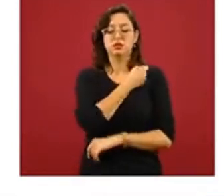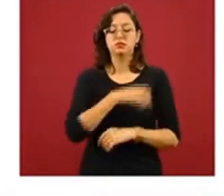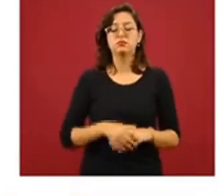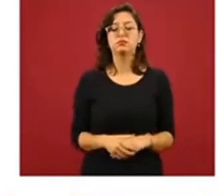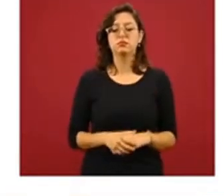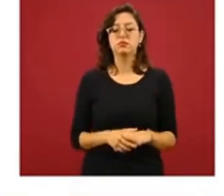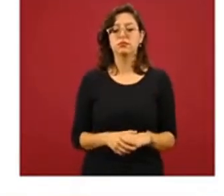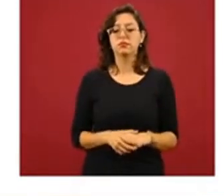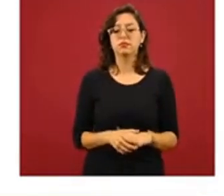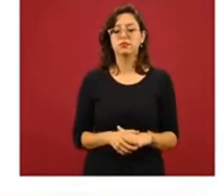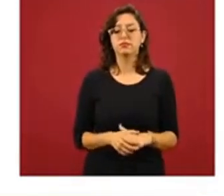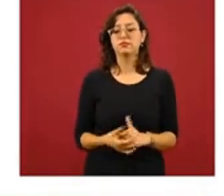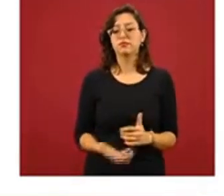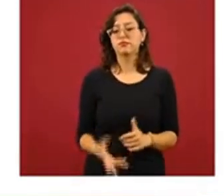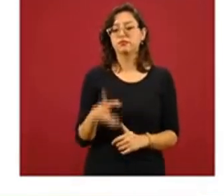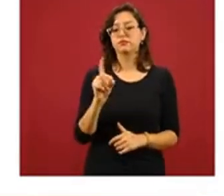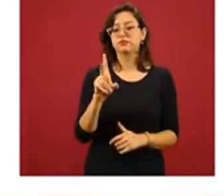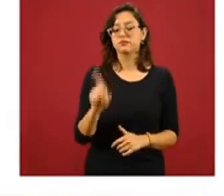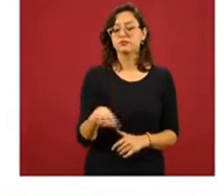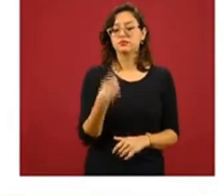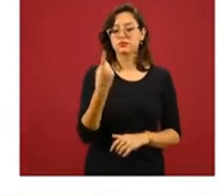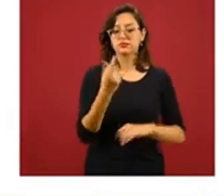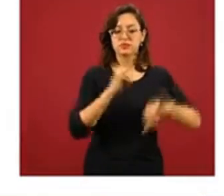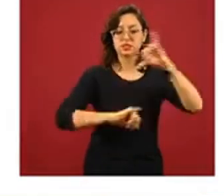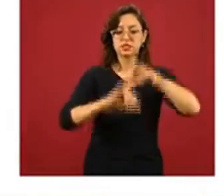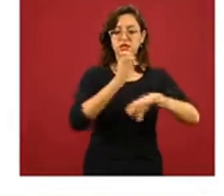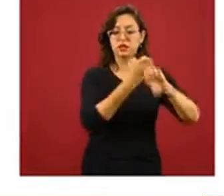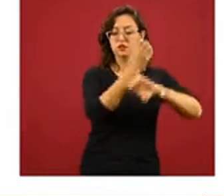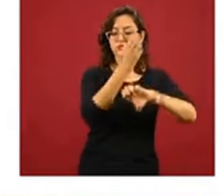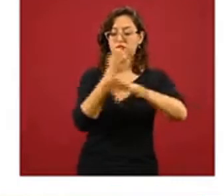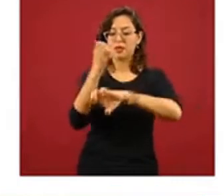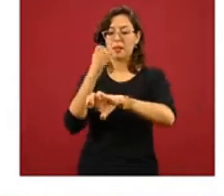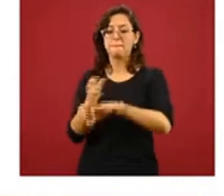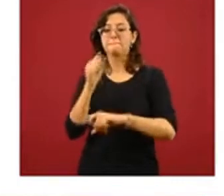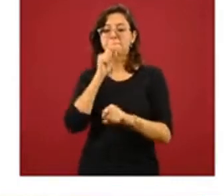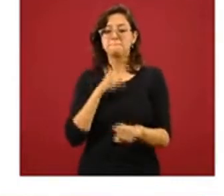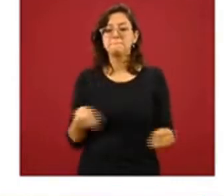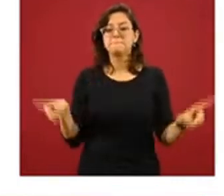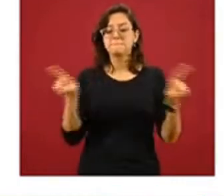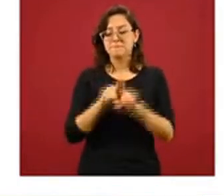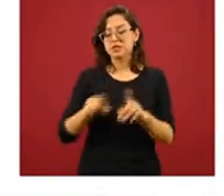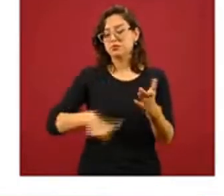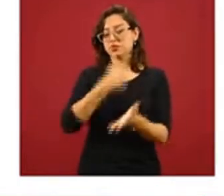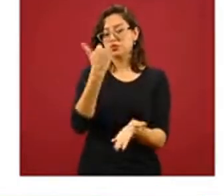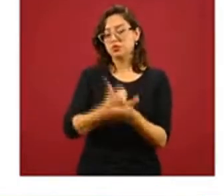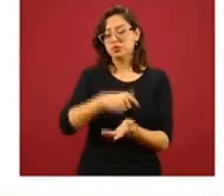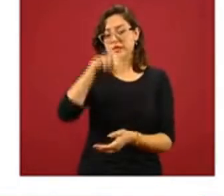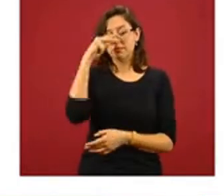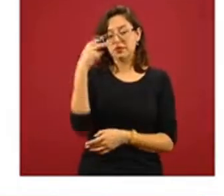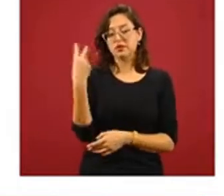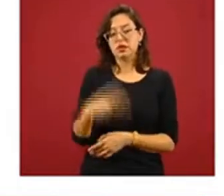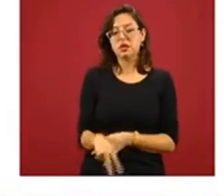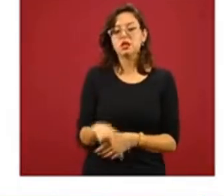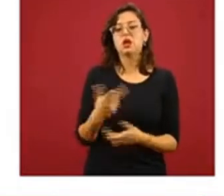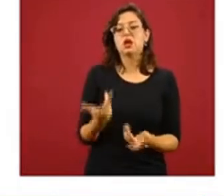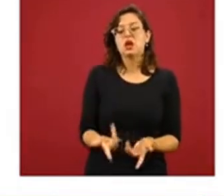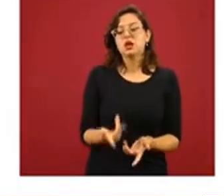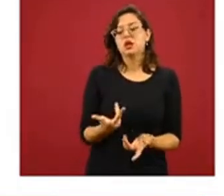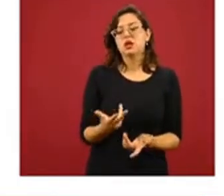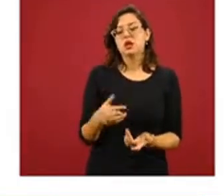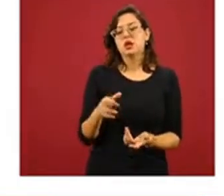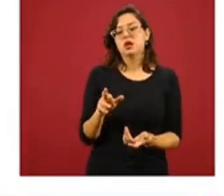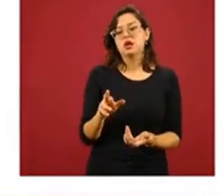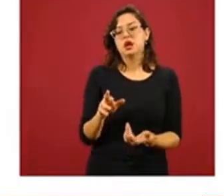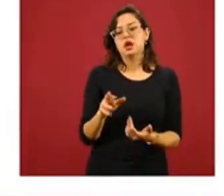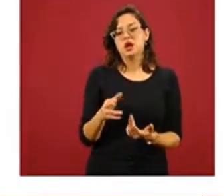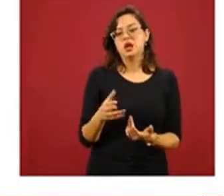incluye a las 31 laboratorios estatales, incluye al laboratorio de la Ciudad de México, incluye a los laboratorios de